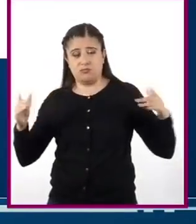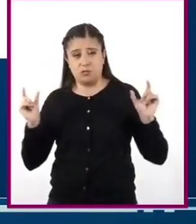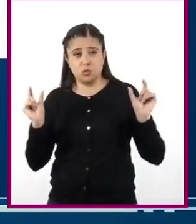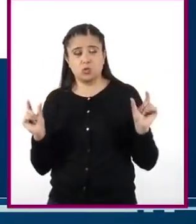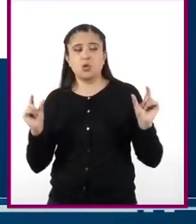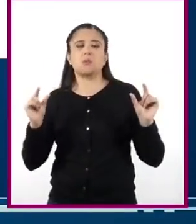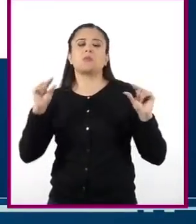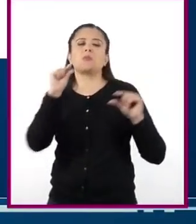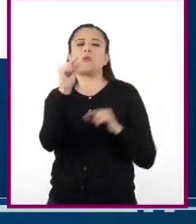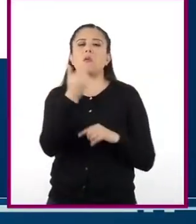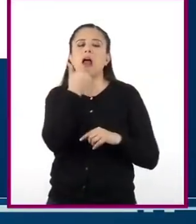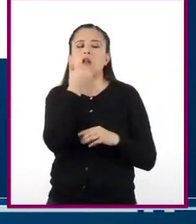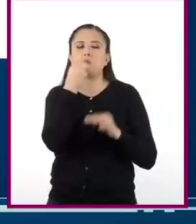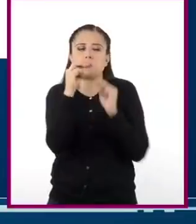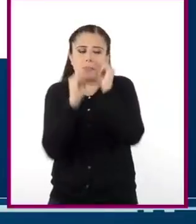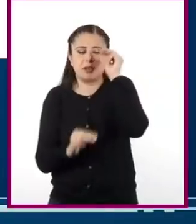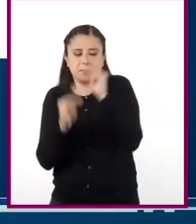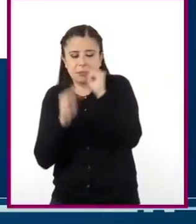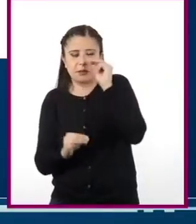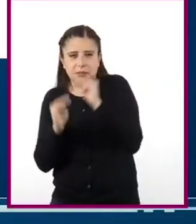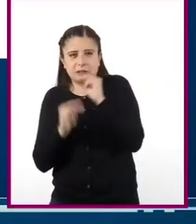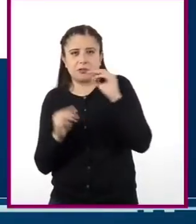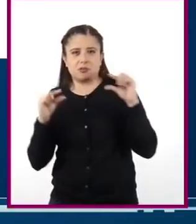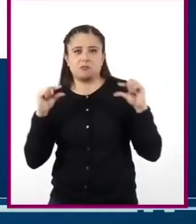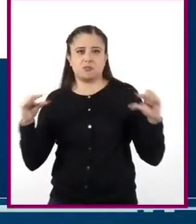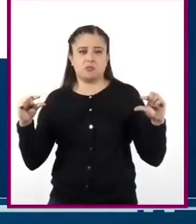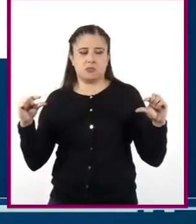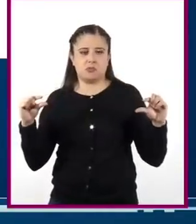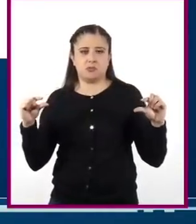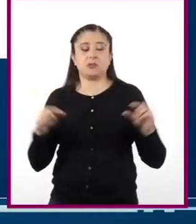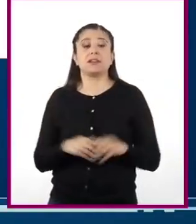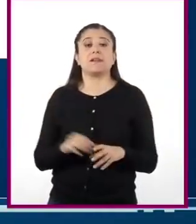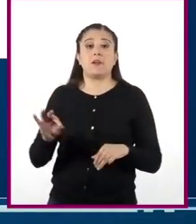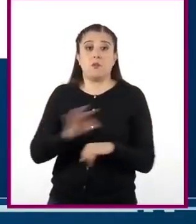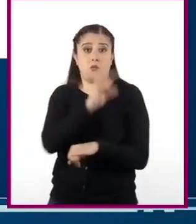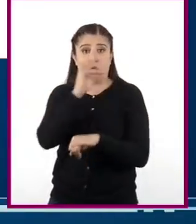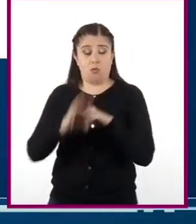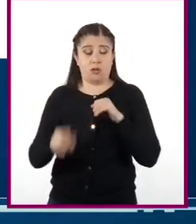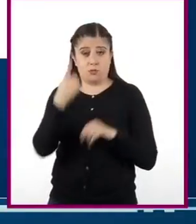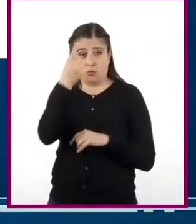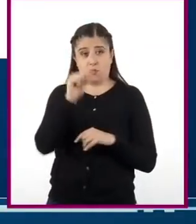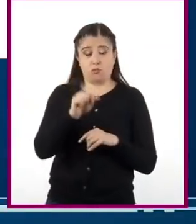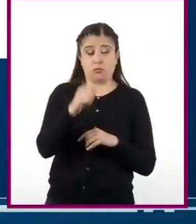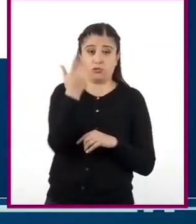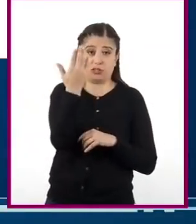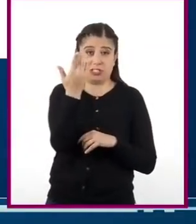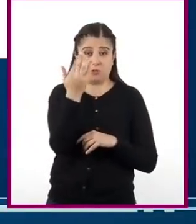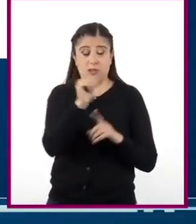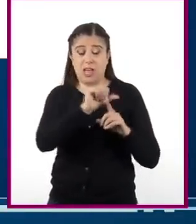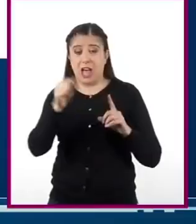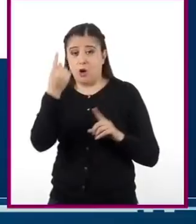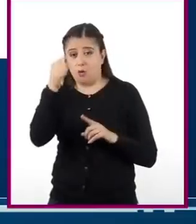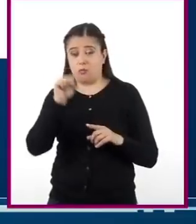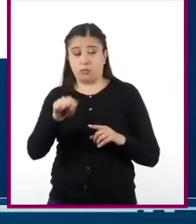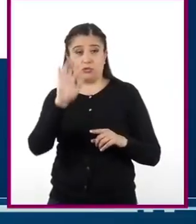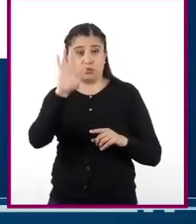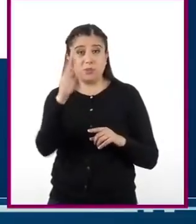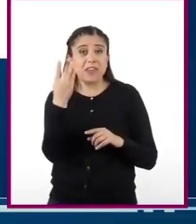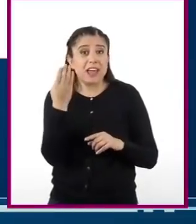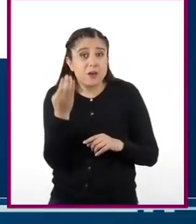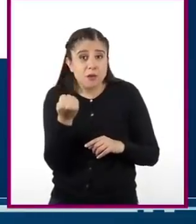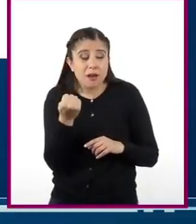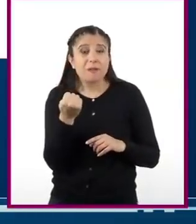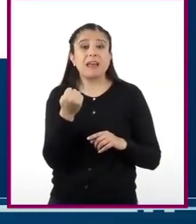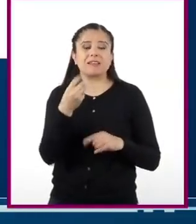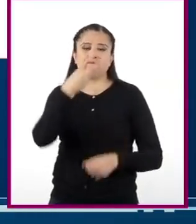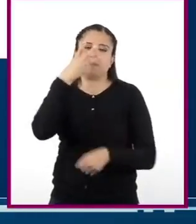tienen la menor cantidad de estudiantes. Finalmente, el intervalo de 1.50 a 1.59